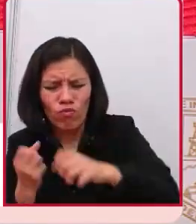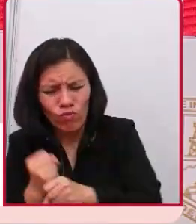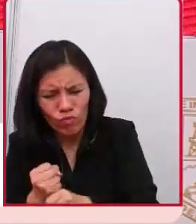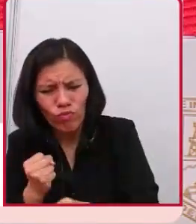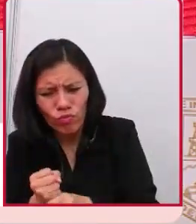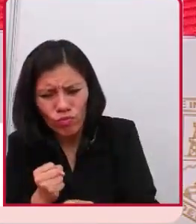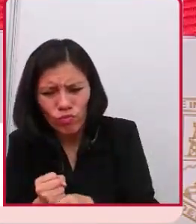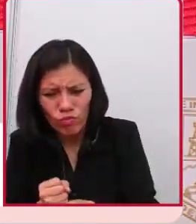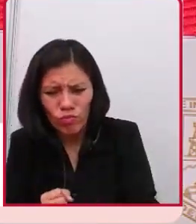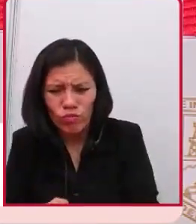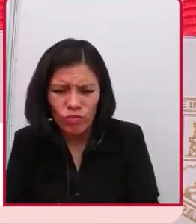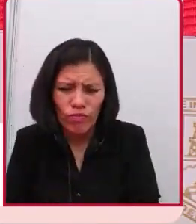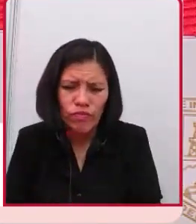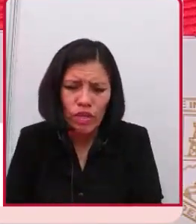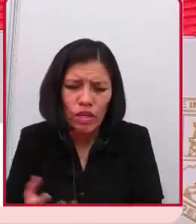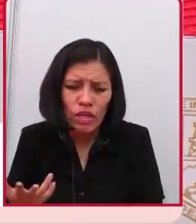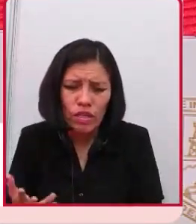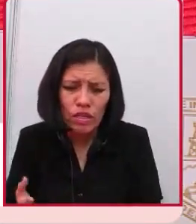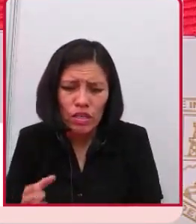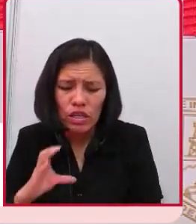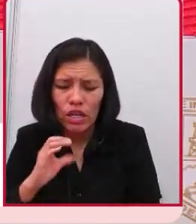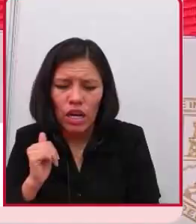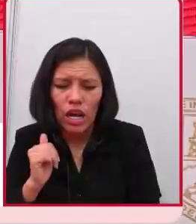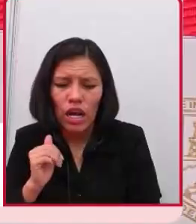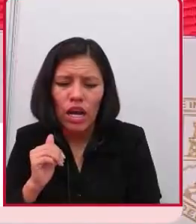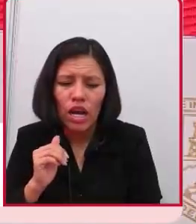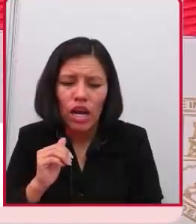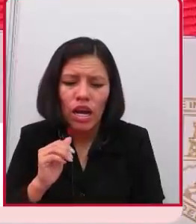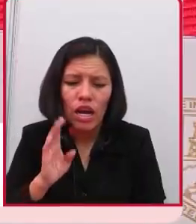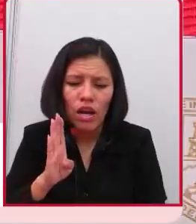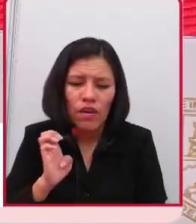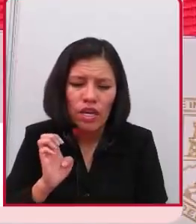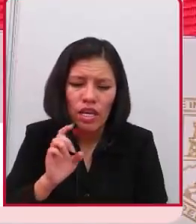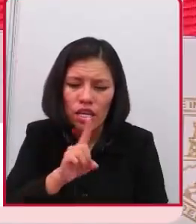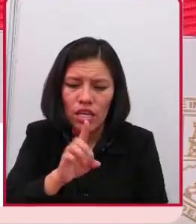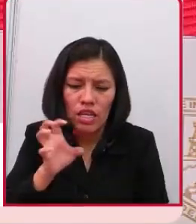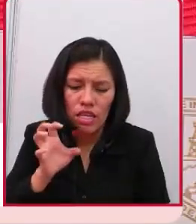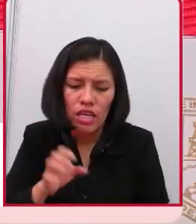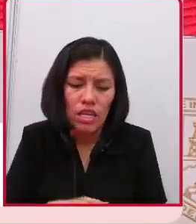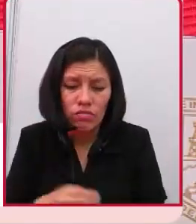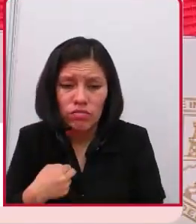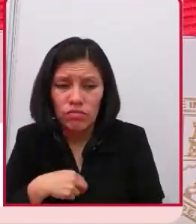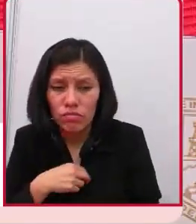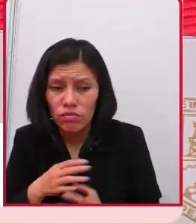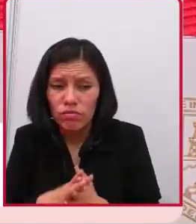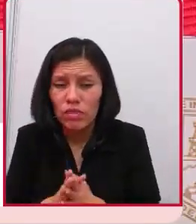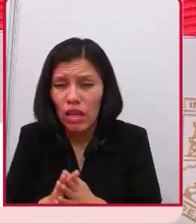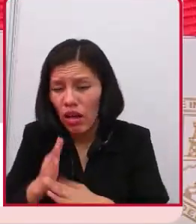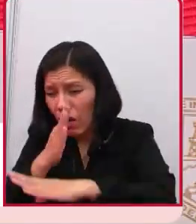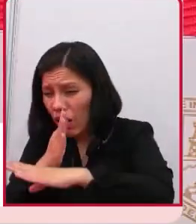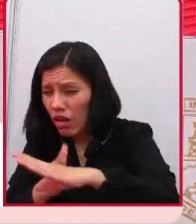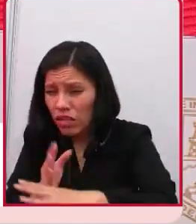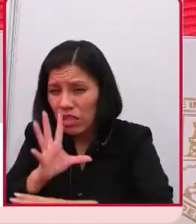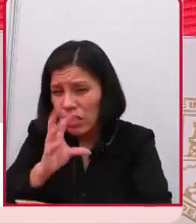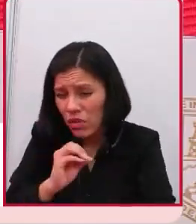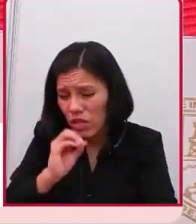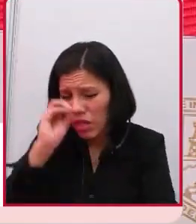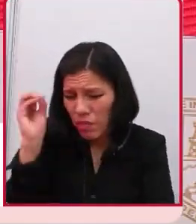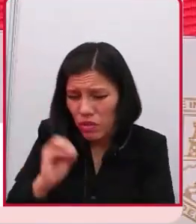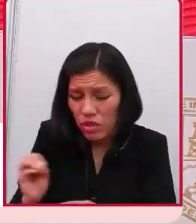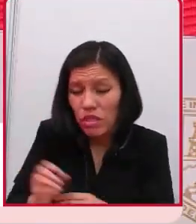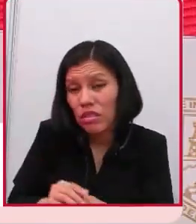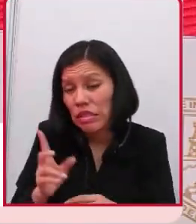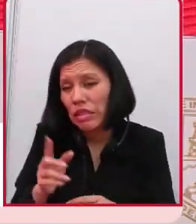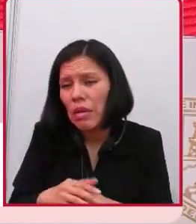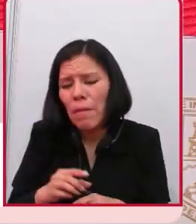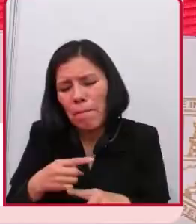valga el cherry, es CABEX 100, a veces estamos en un corte de 50%, no es tan eficiente, pero